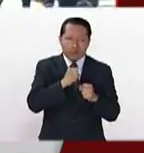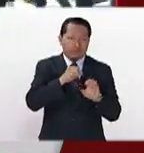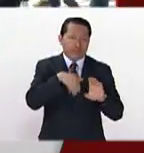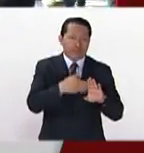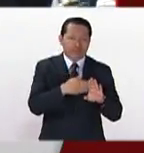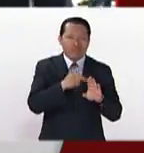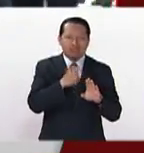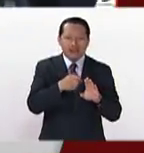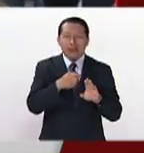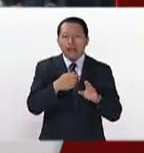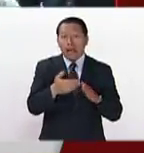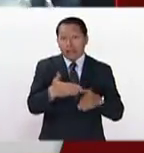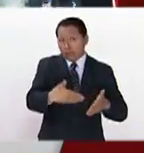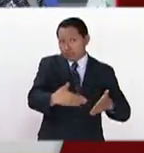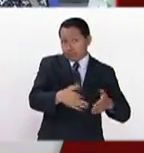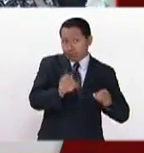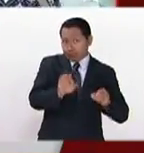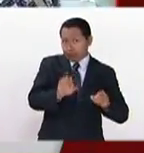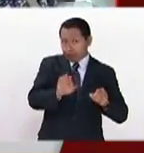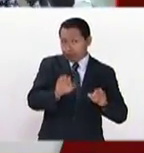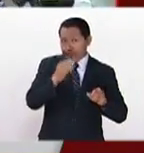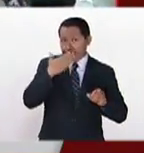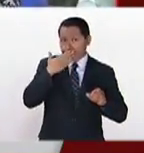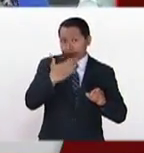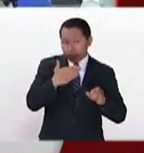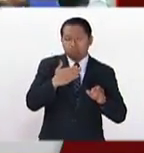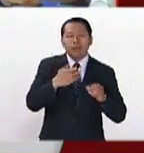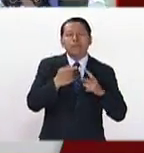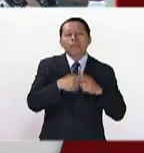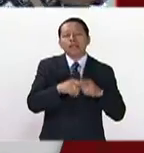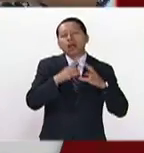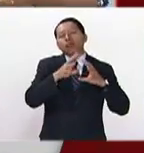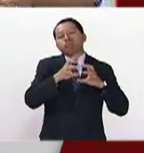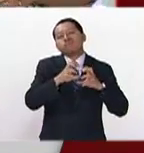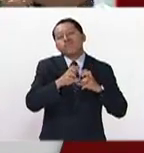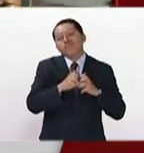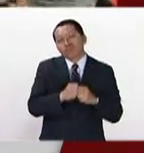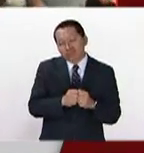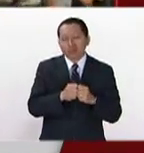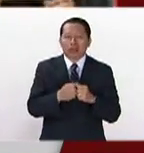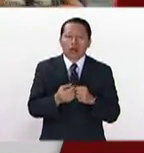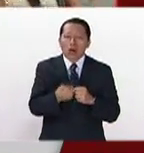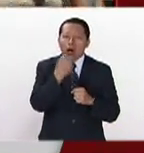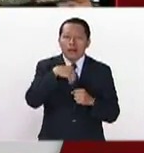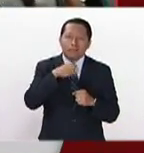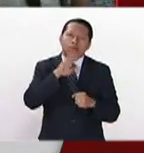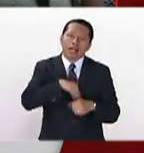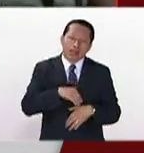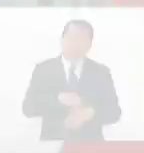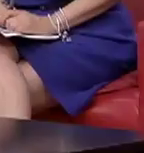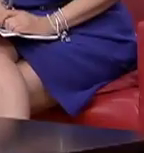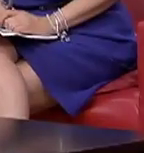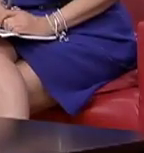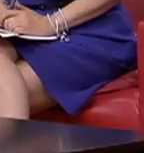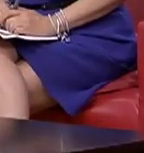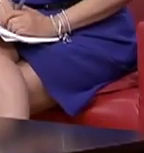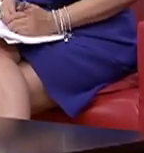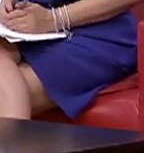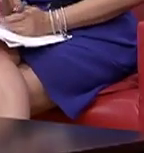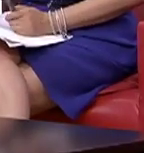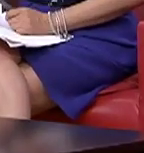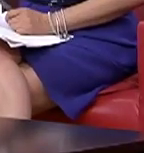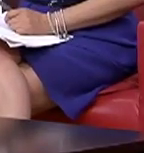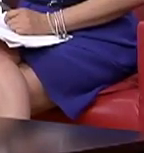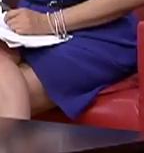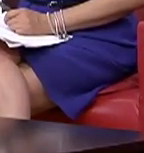alimentos que estaban bien hechos, con buena calidad, se descompongan y los ingerimos en esta calidad, ¿no? En pocas palabras, que sea más fácil debido a las